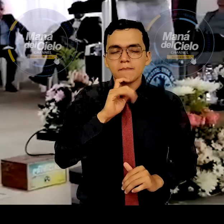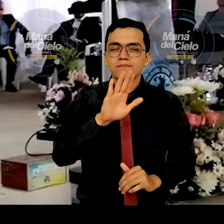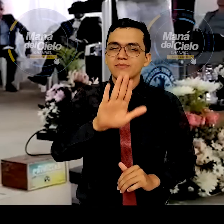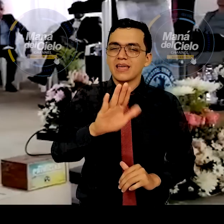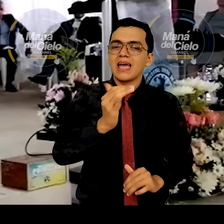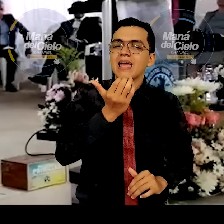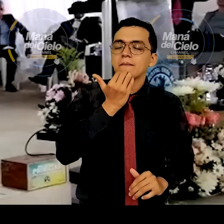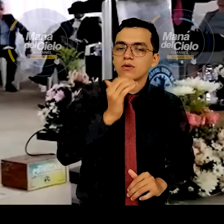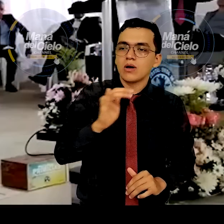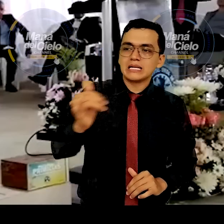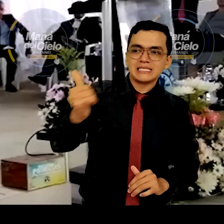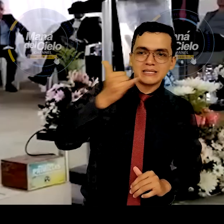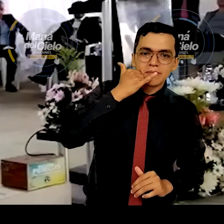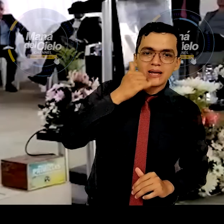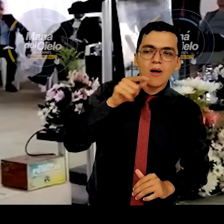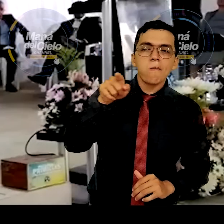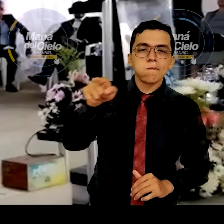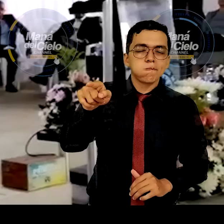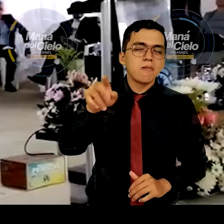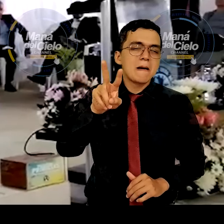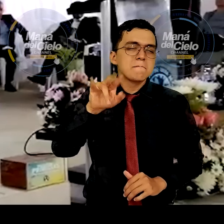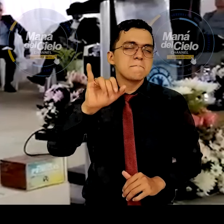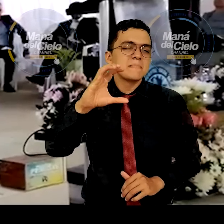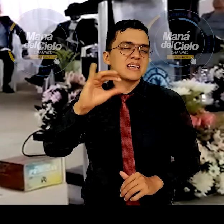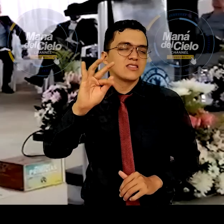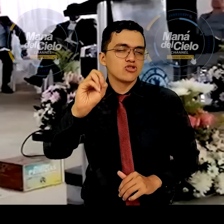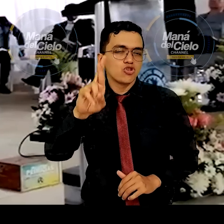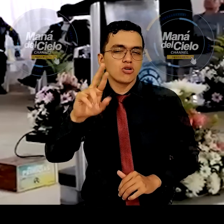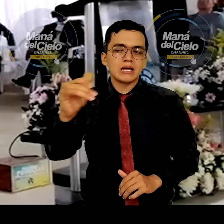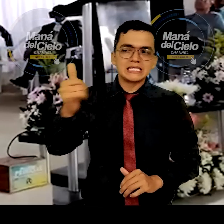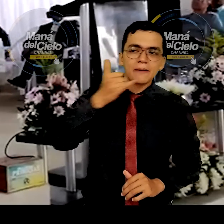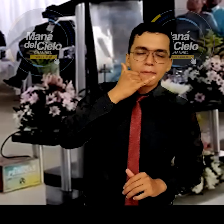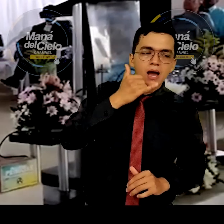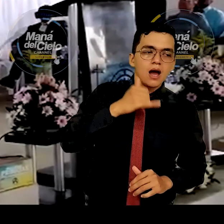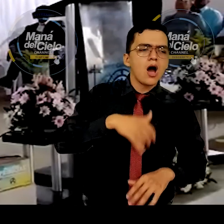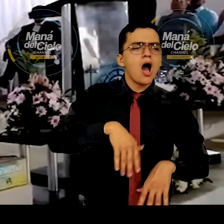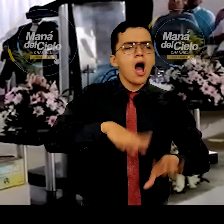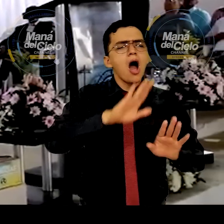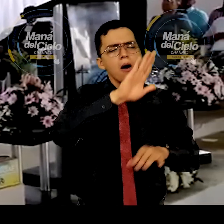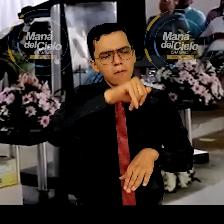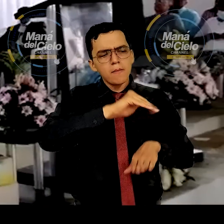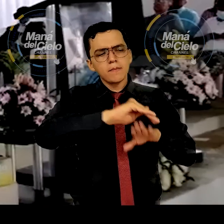Víctor y me invita. Era antes, oye, me gustaría estar ahí. ¿Quién